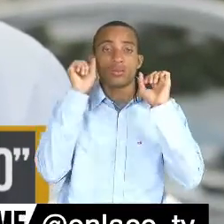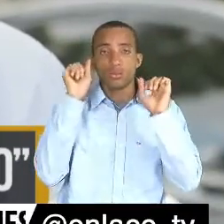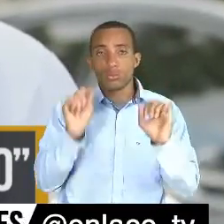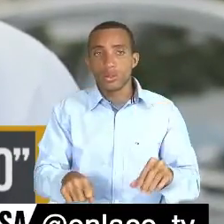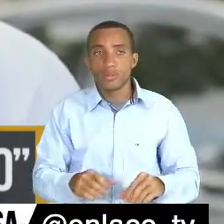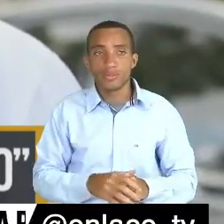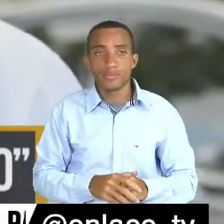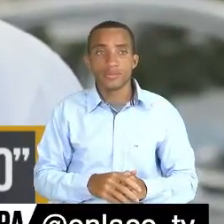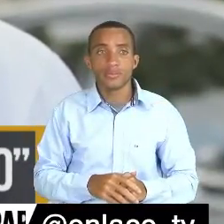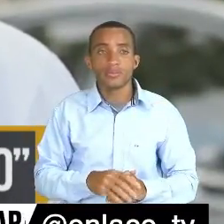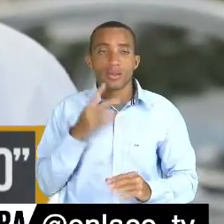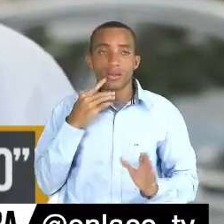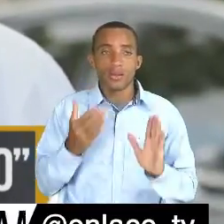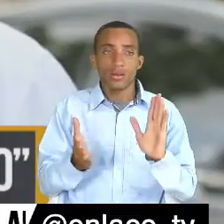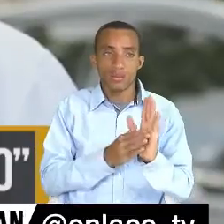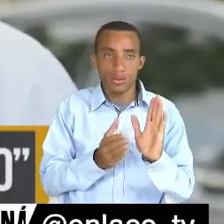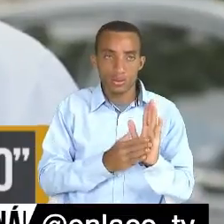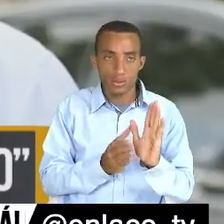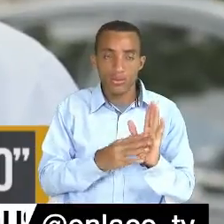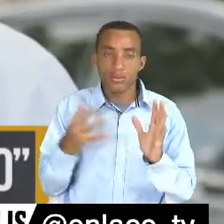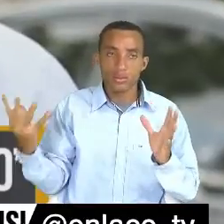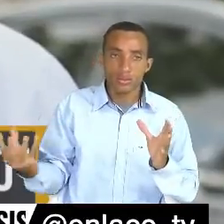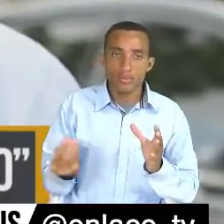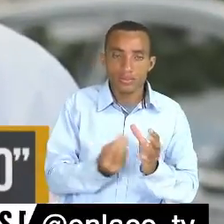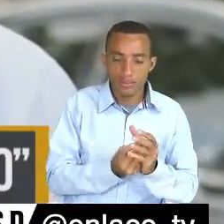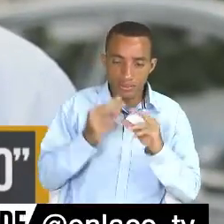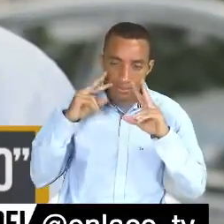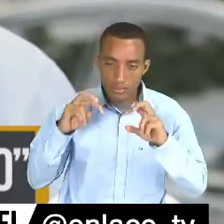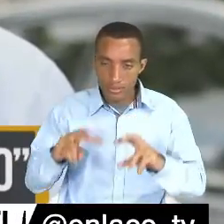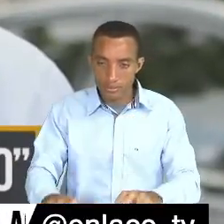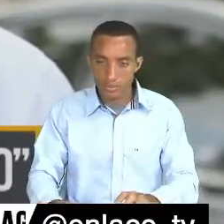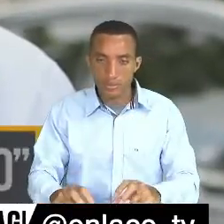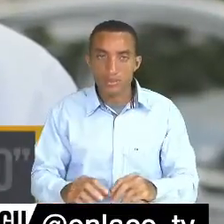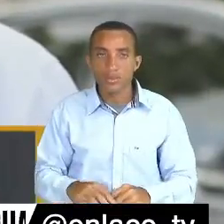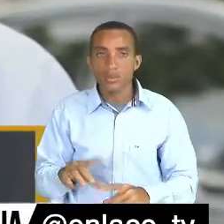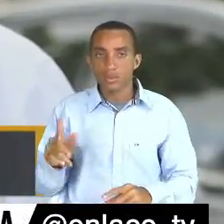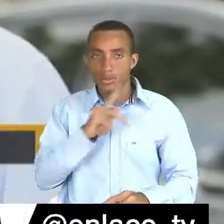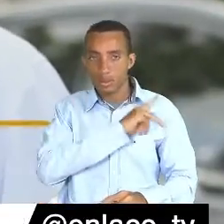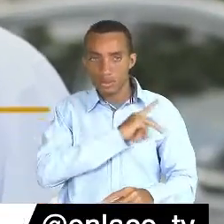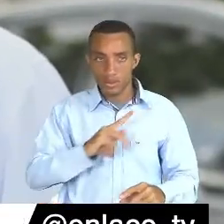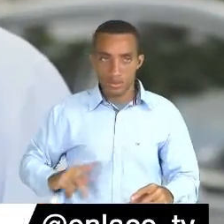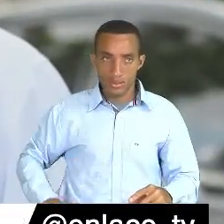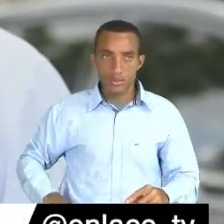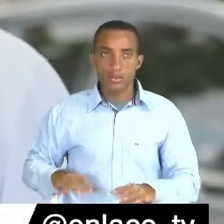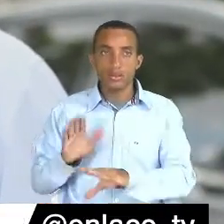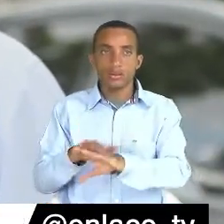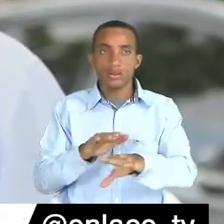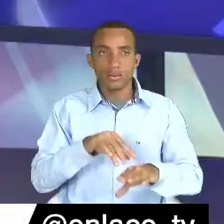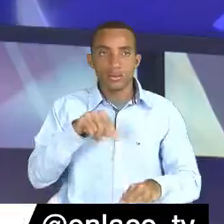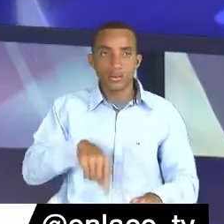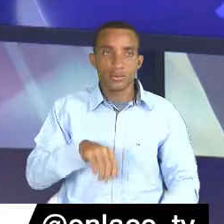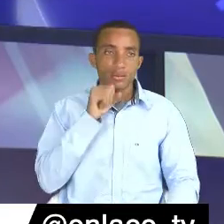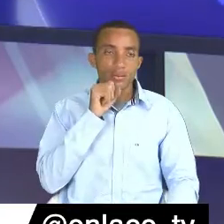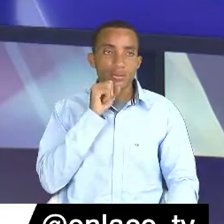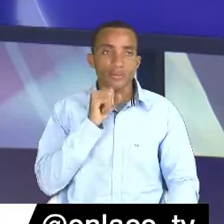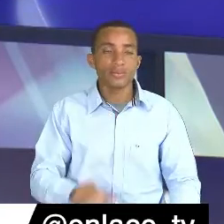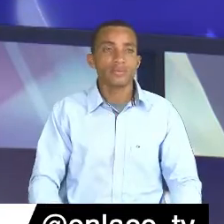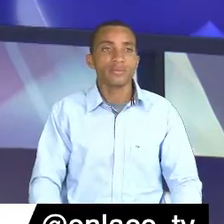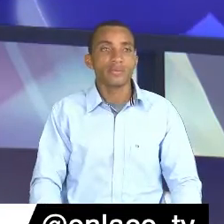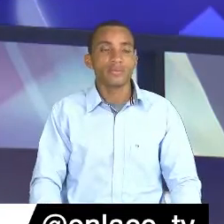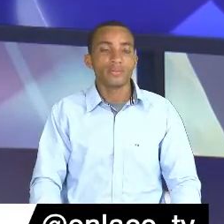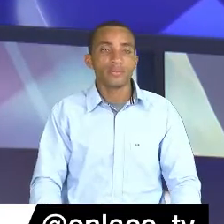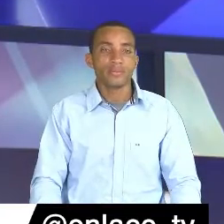los vamos a aprobar y los vamos a incluir dentro de la investigación que nos haga el señor personero del municipio de Barranca Bermeja.